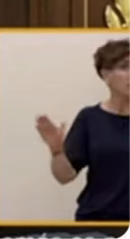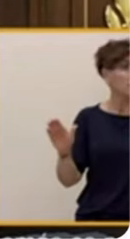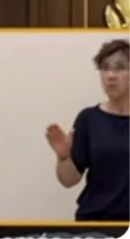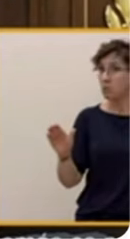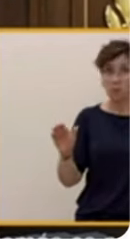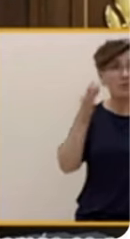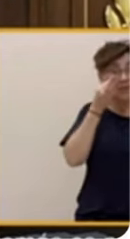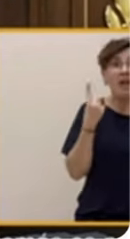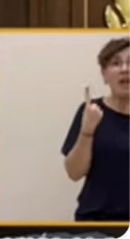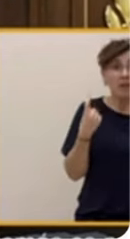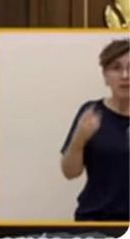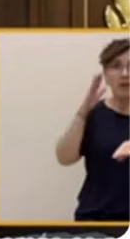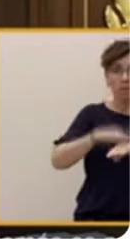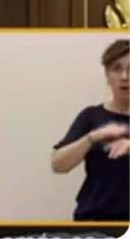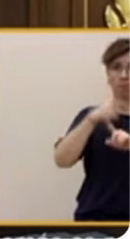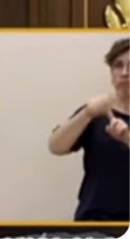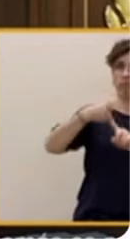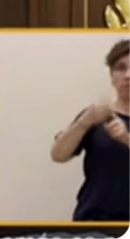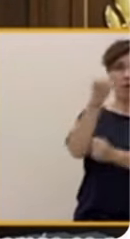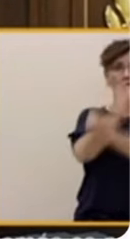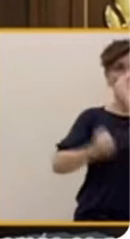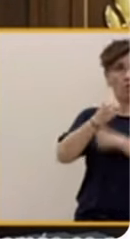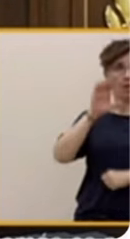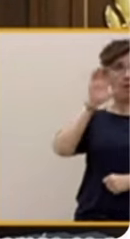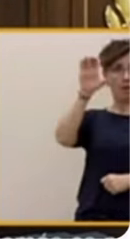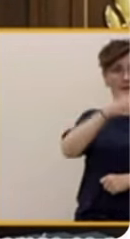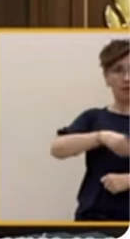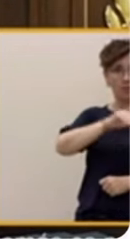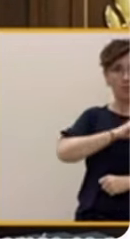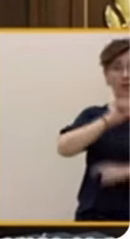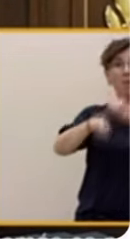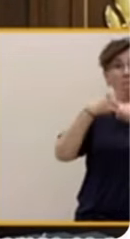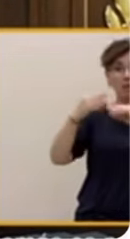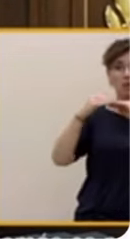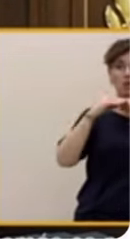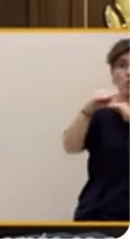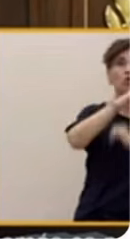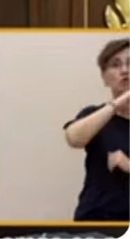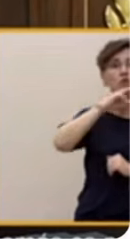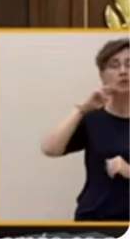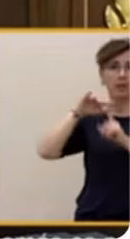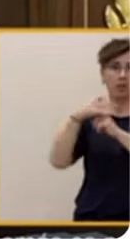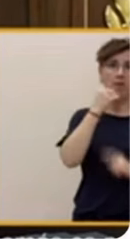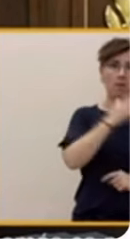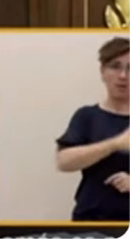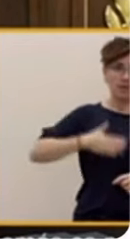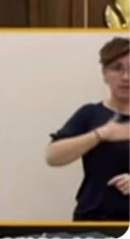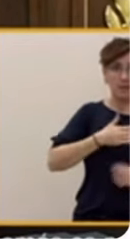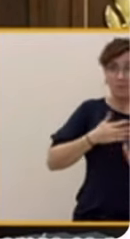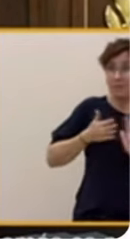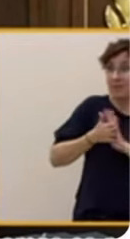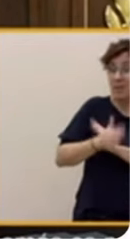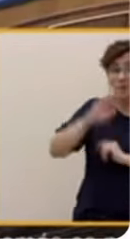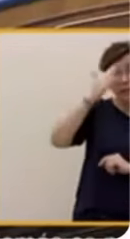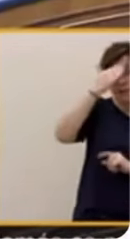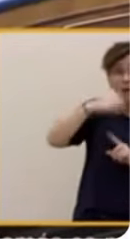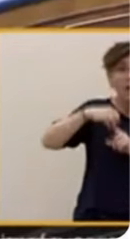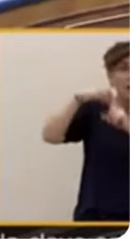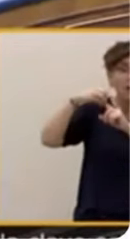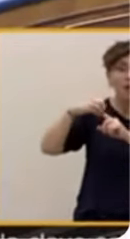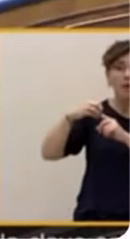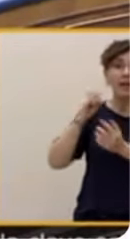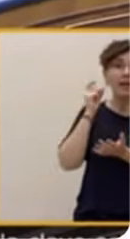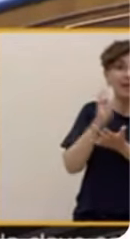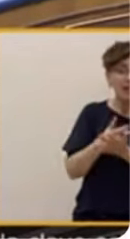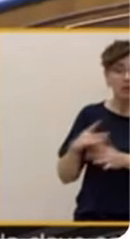la sostenibilidad del estado del bienestar. Y que, por tanto, la clave está en gestionarla bien entre todos.